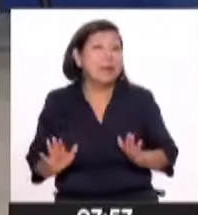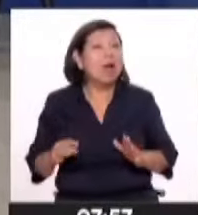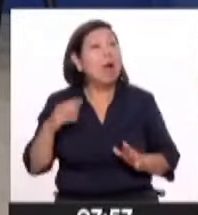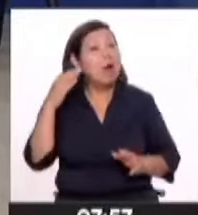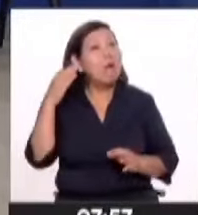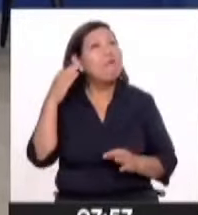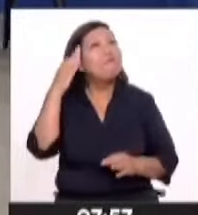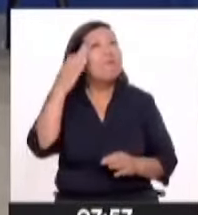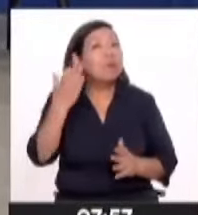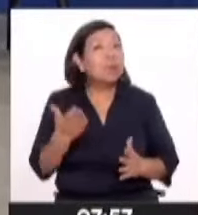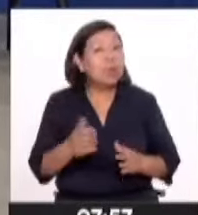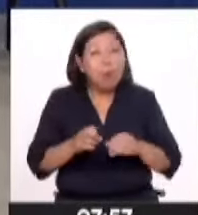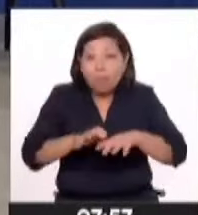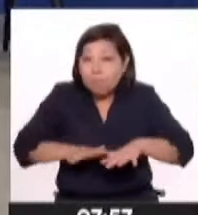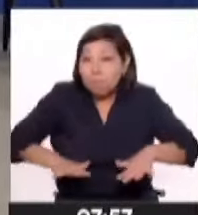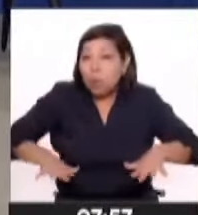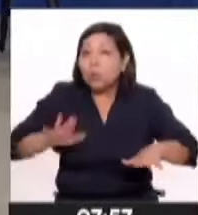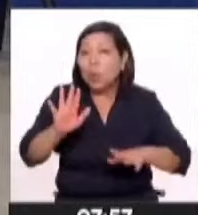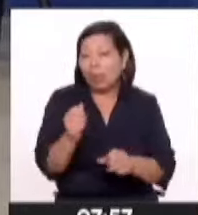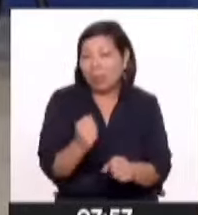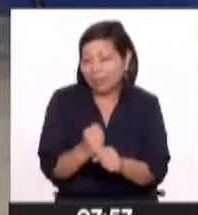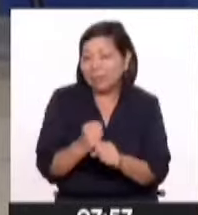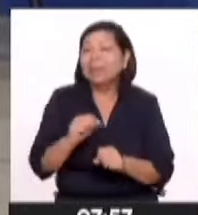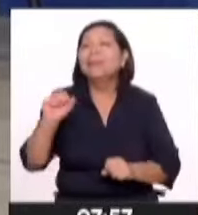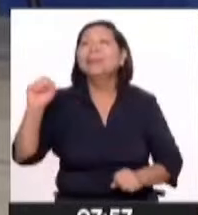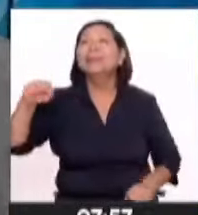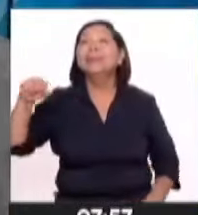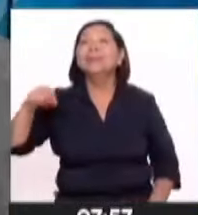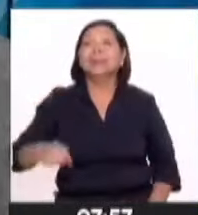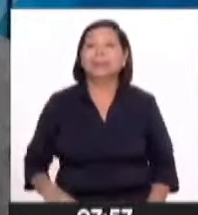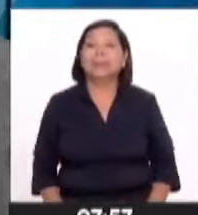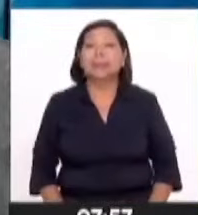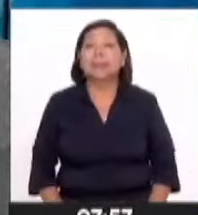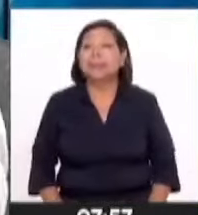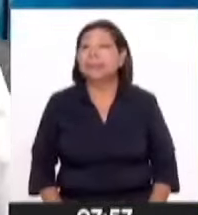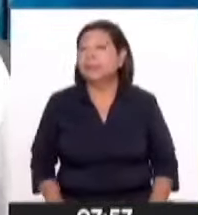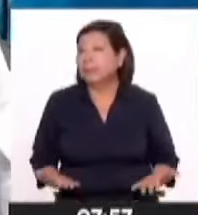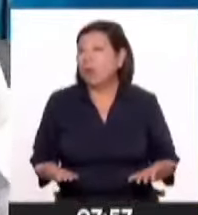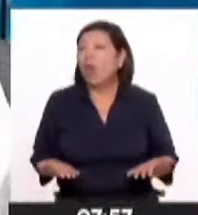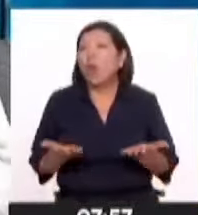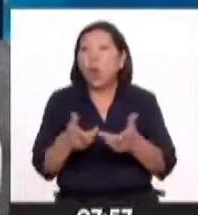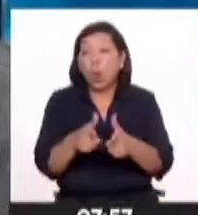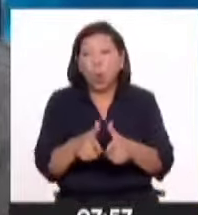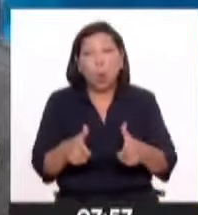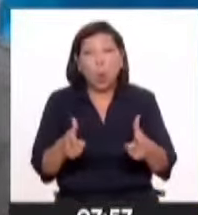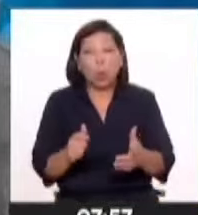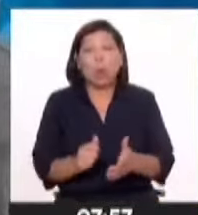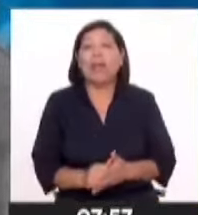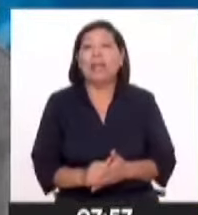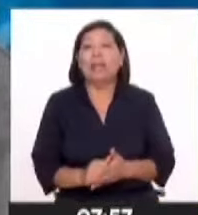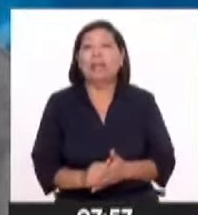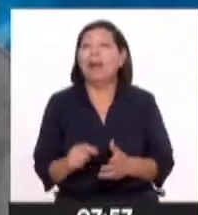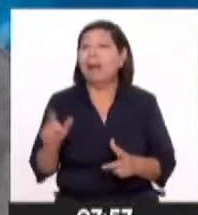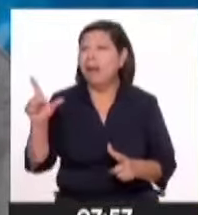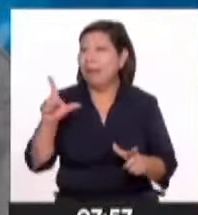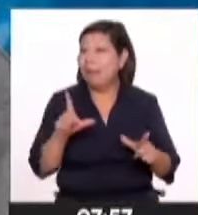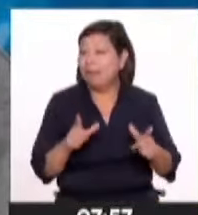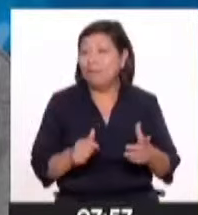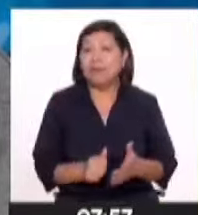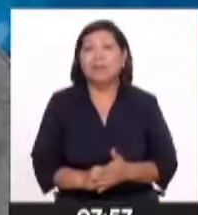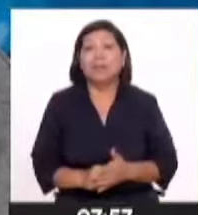futuro seguir expandiendo su trabajo. Así es. La ubicación de nuestros laboratorios